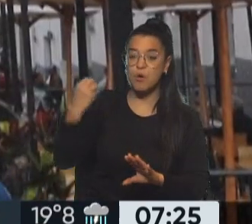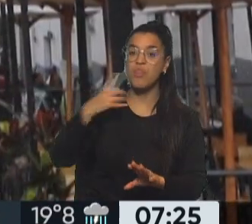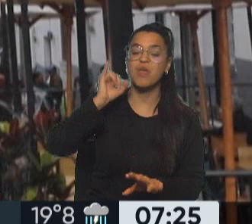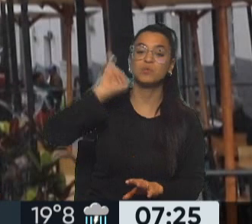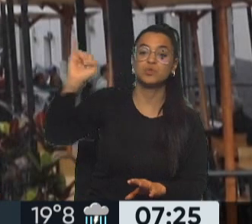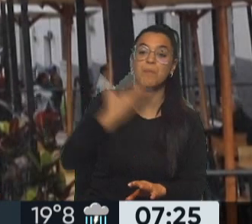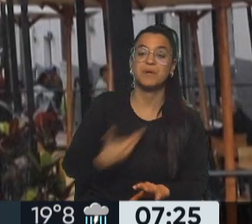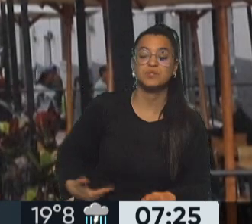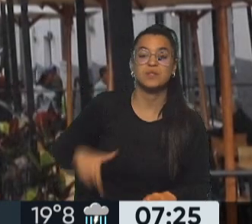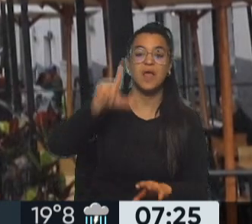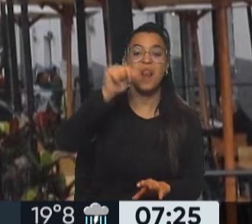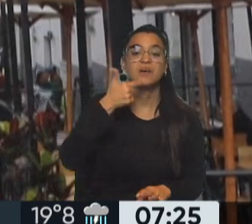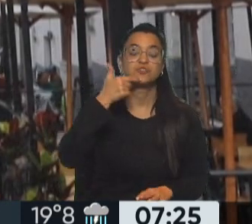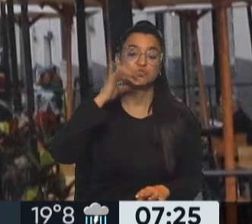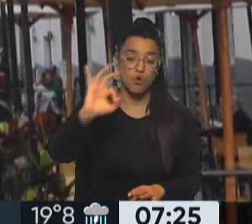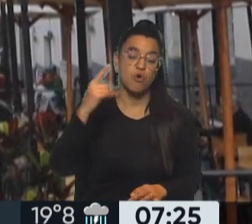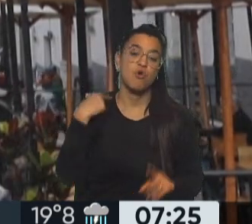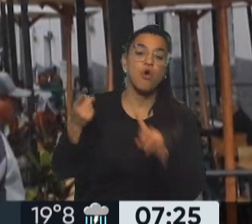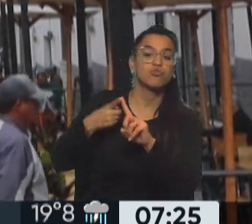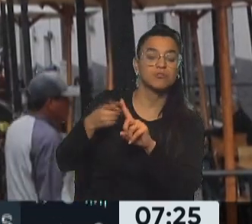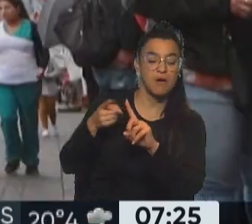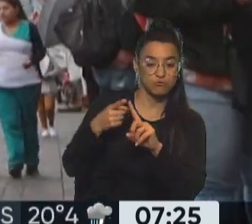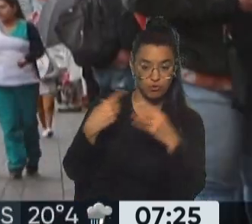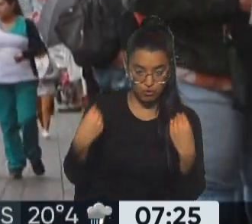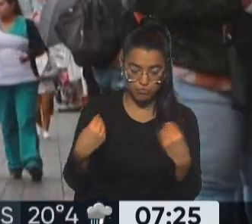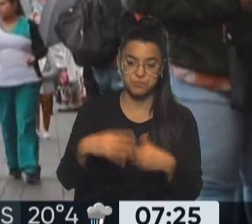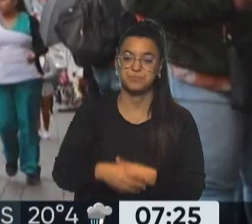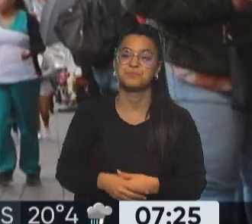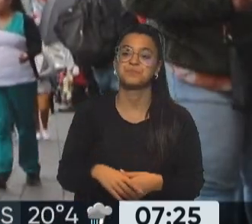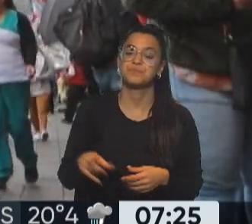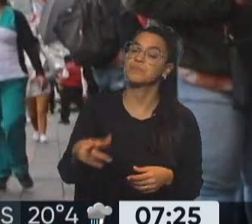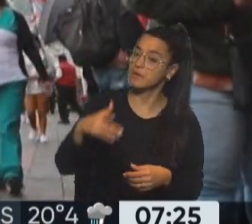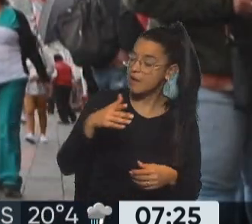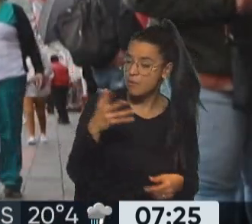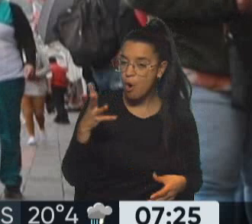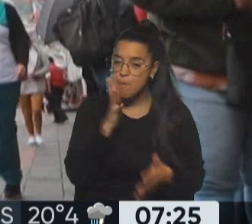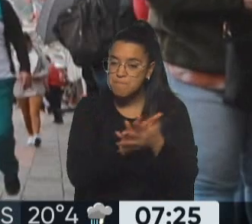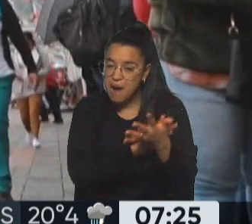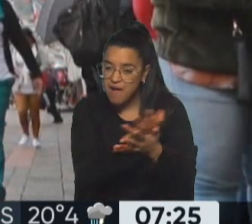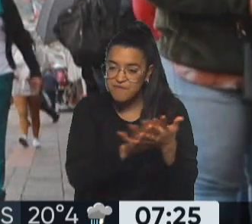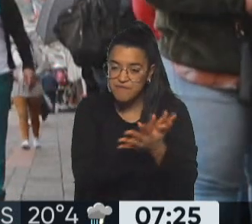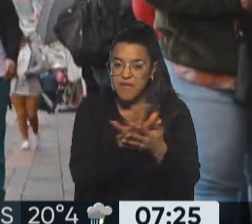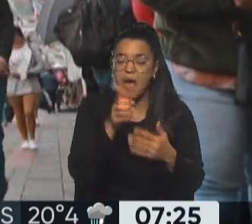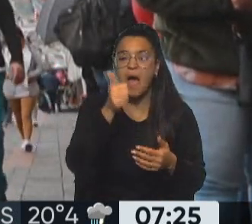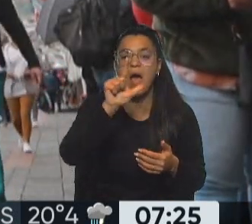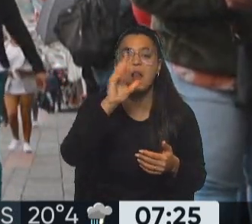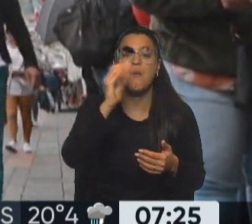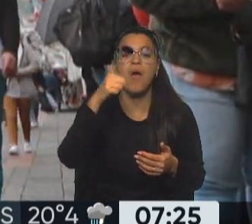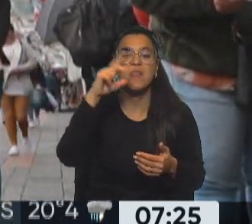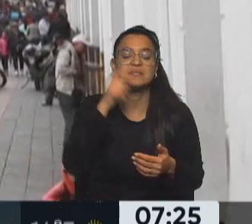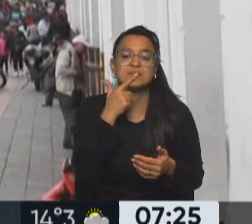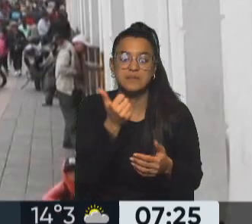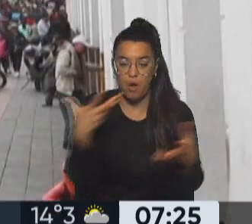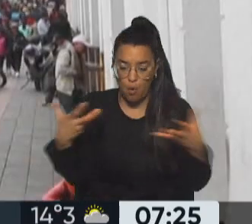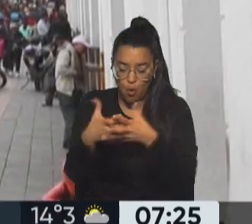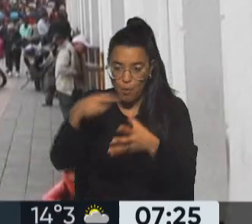que el presidente Lasso tenía conexiones con la mafia albanesa, la mafia albanesa es uno de los